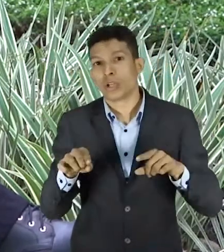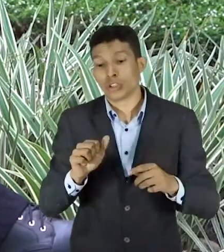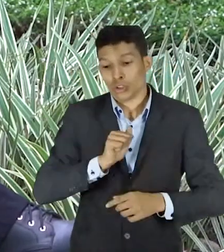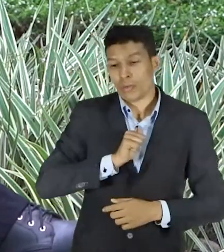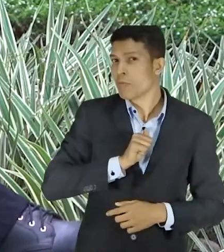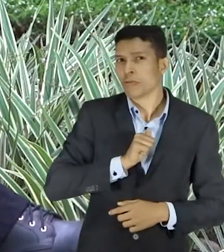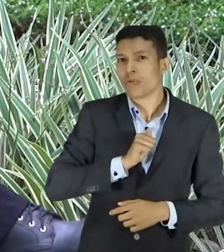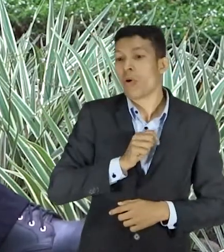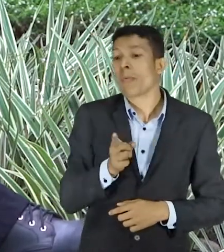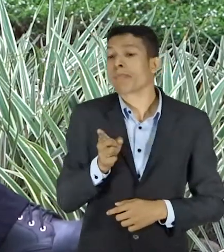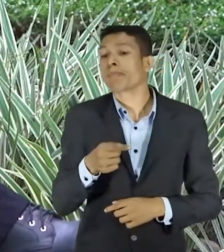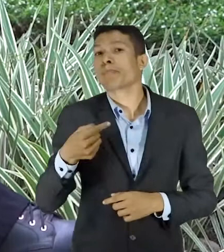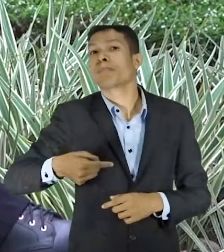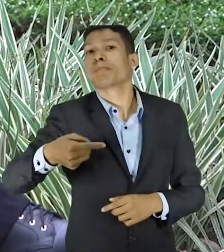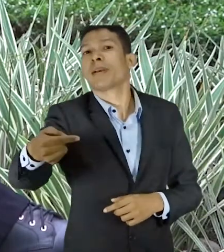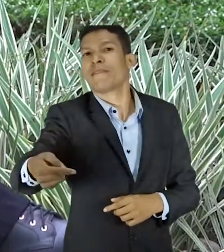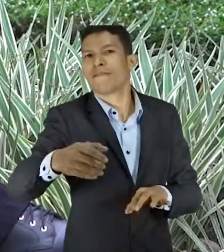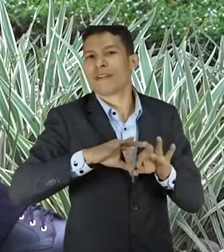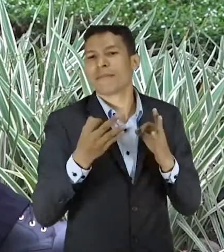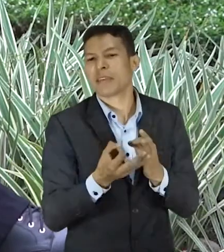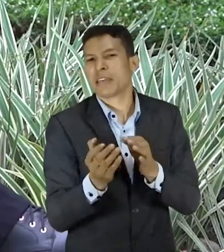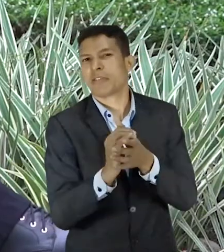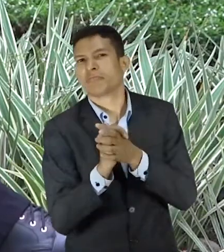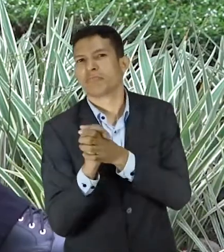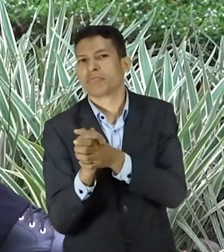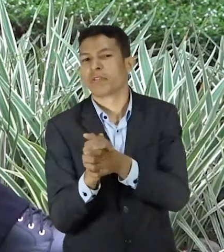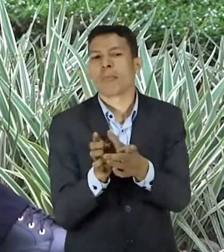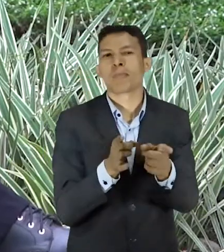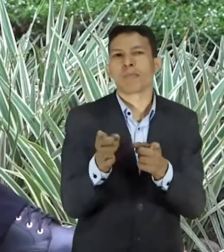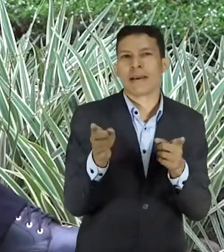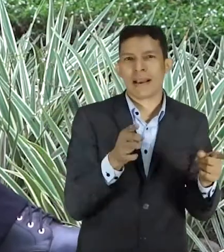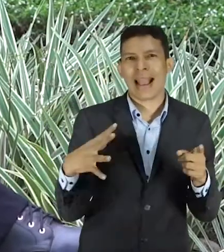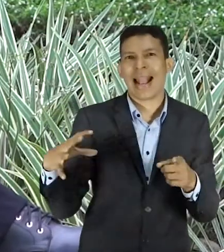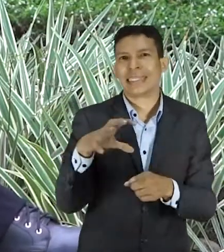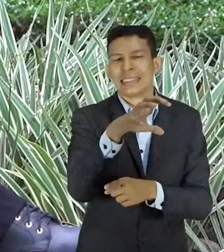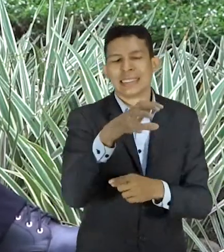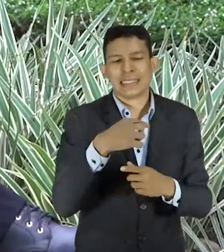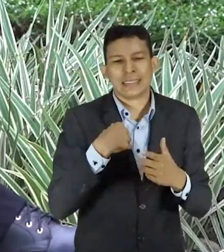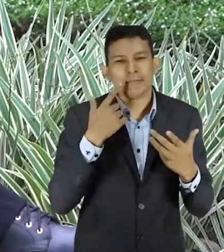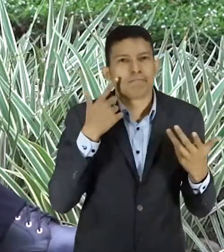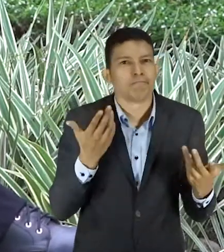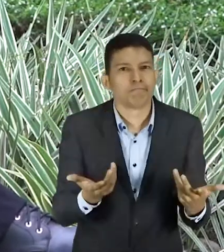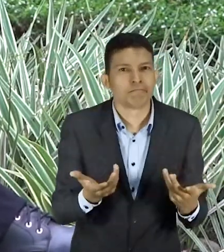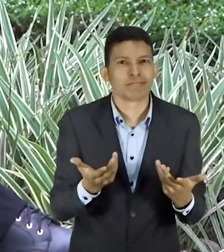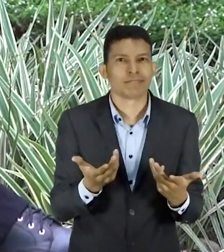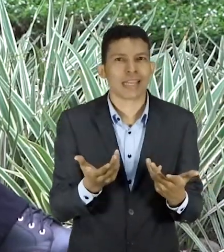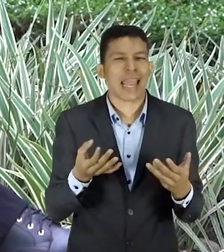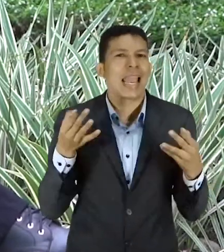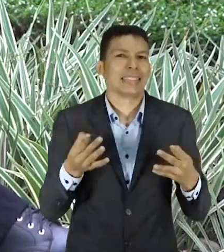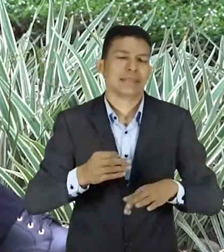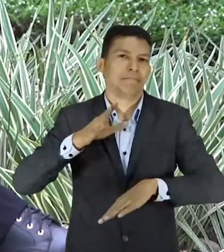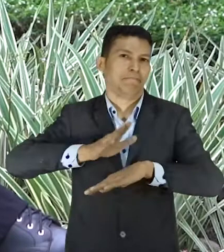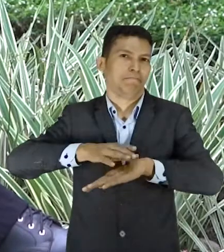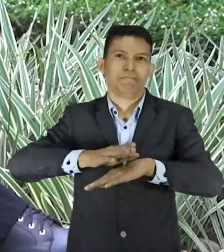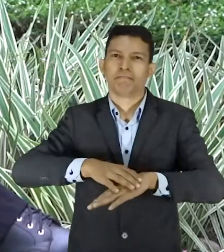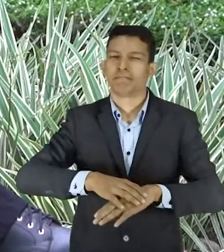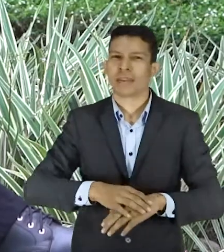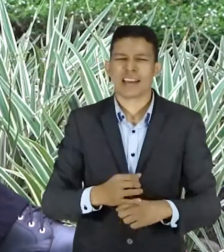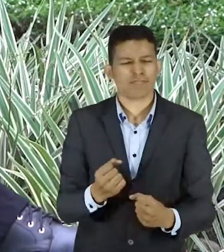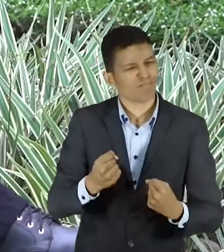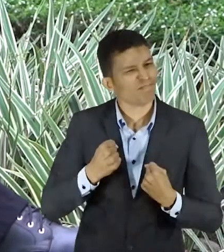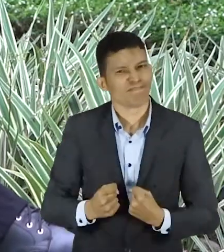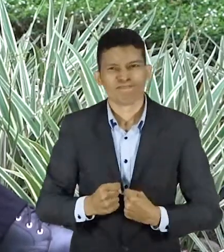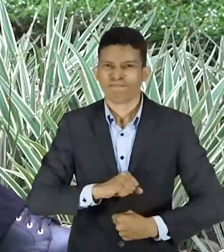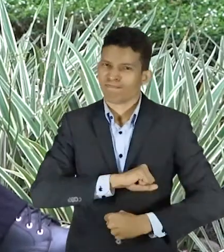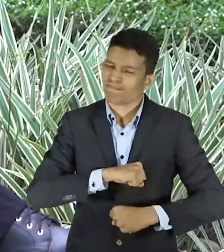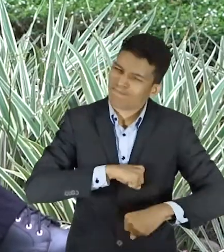manera indirecta con su familia, con algún amigo. Y es eso, pongámosle las